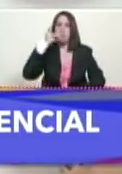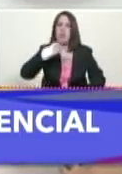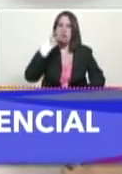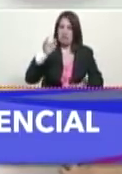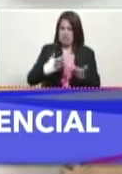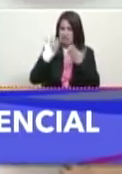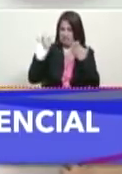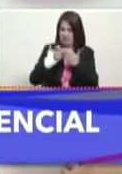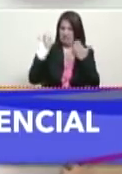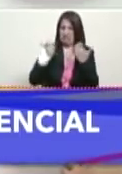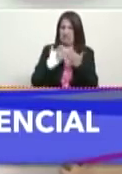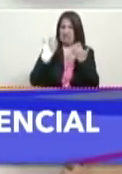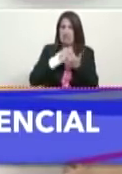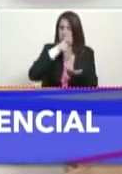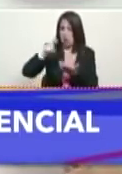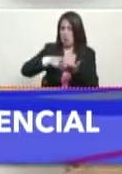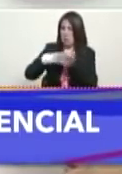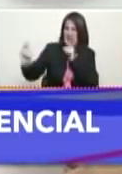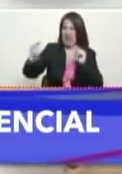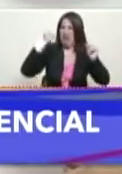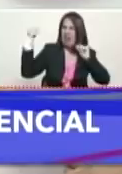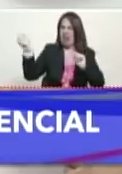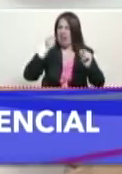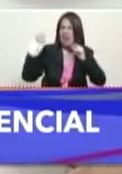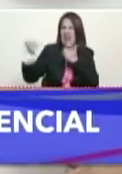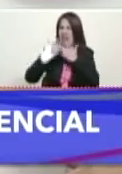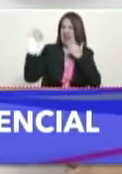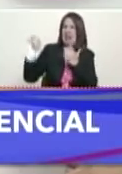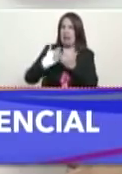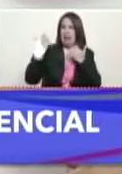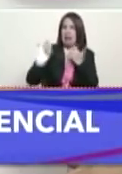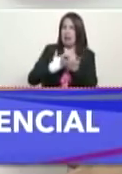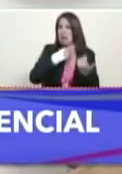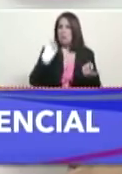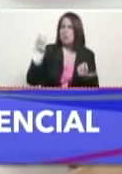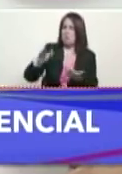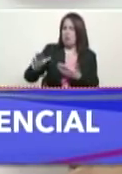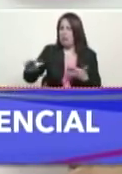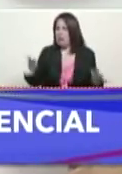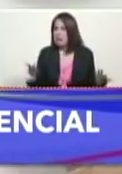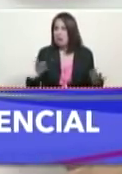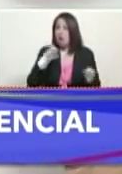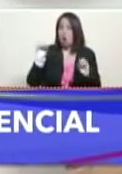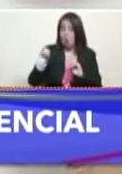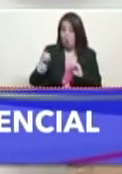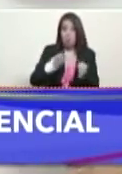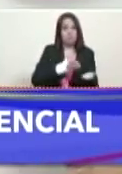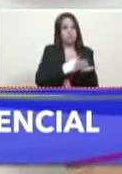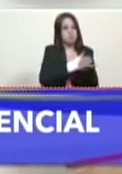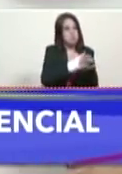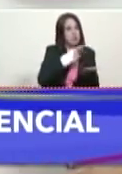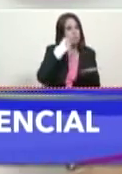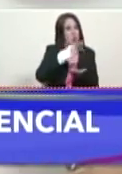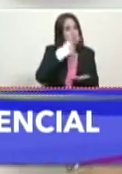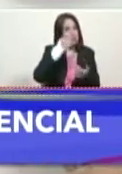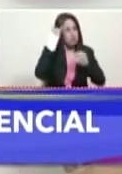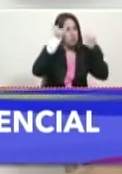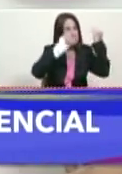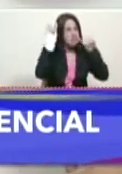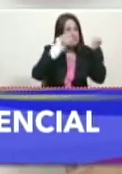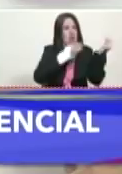el enfrentamiento total, absoluto, sin regreso, o el camino político de la lucha de ideas, de la lucha